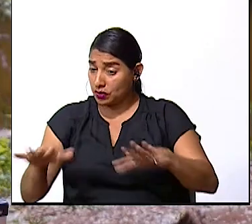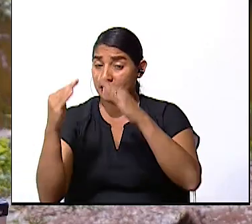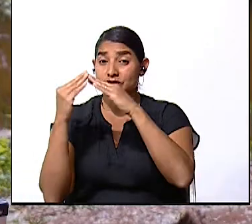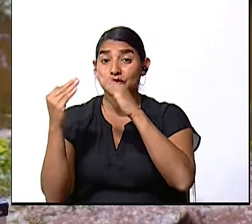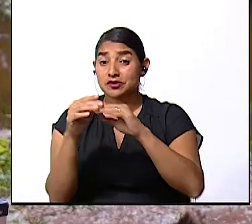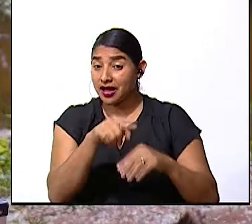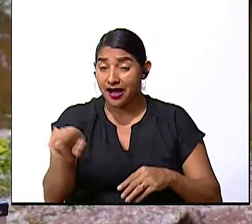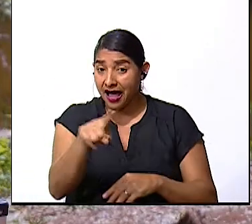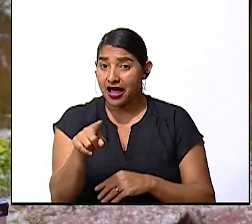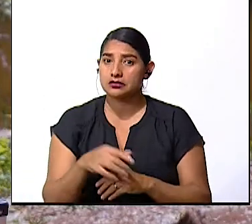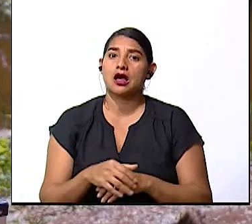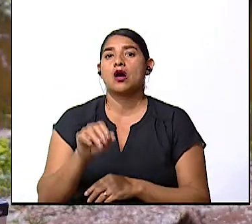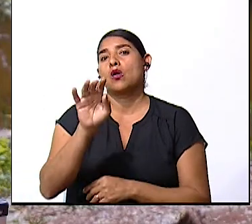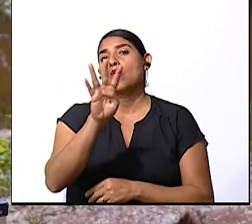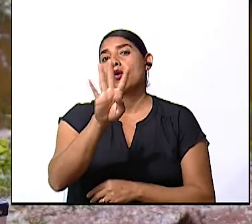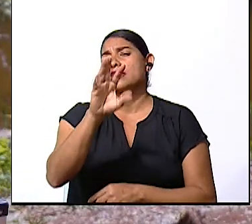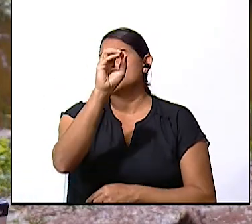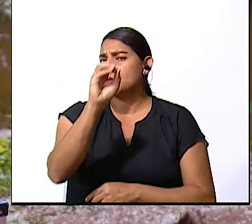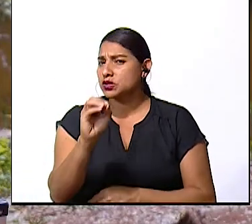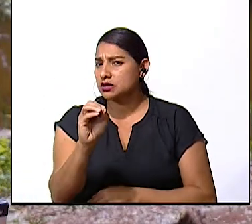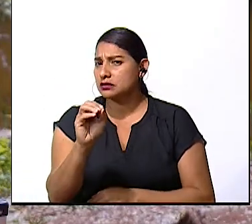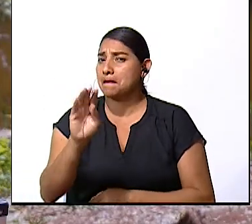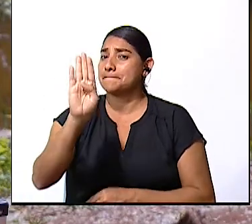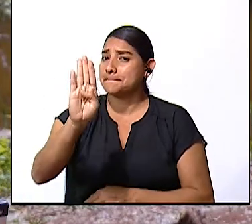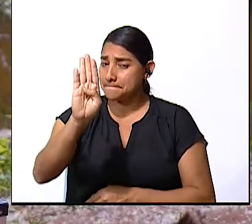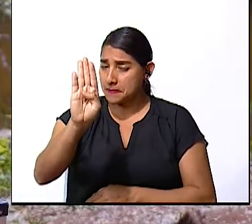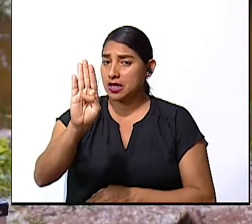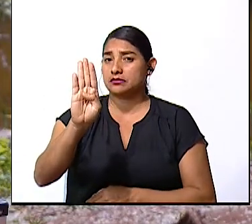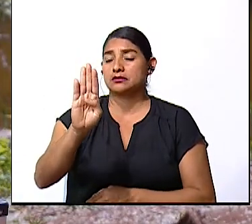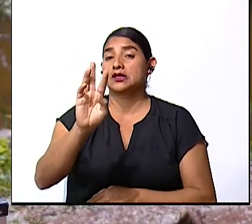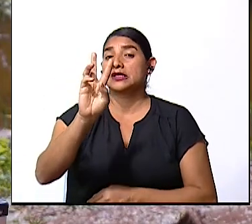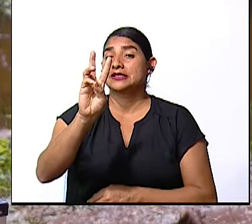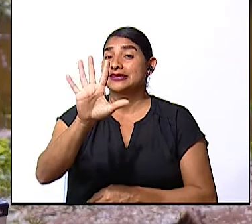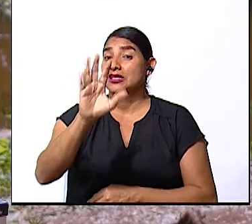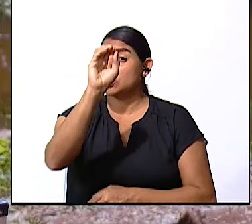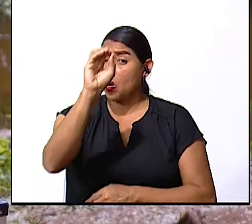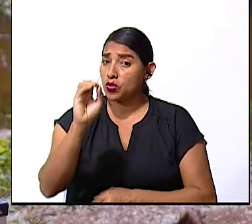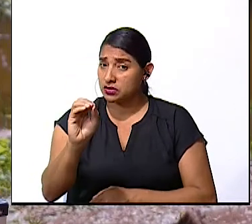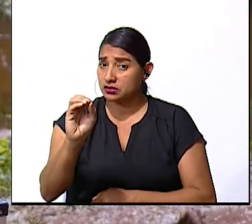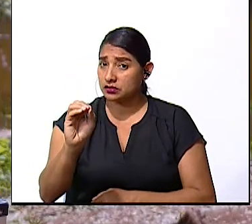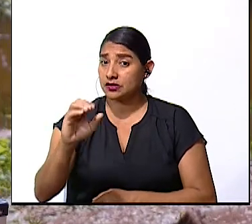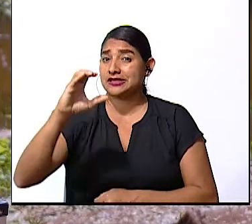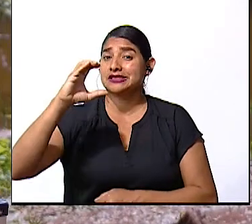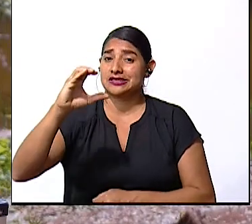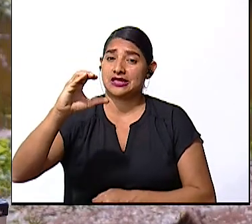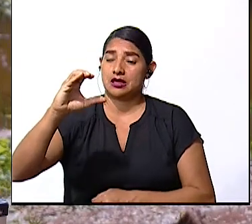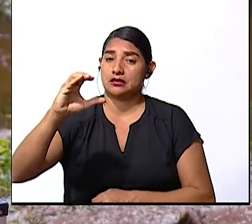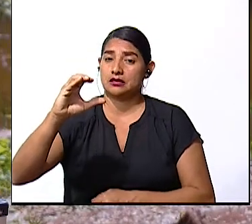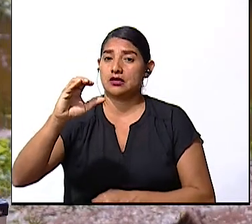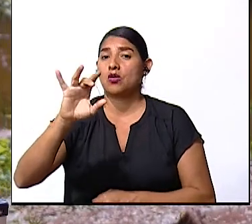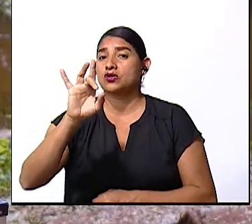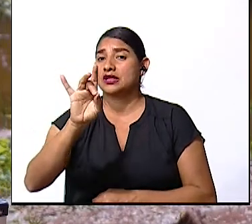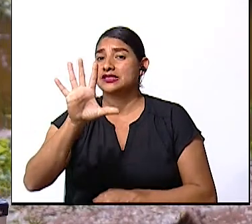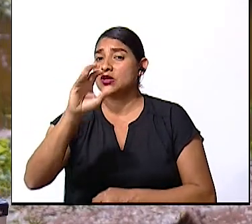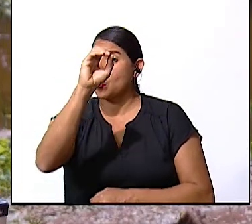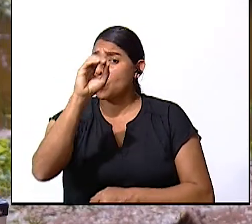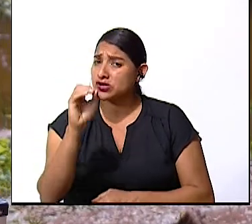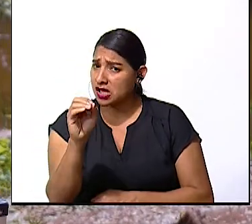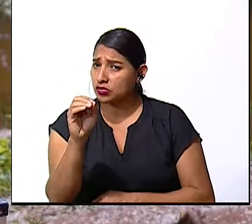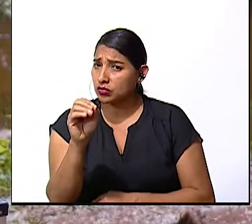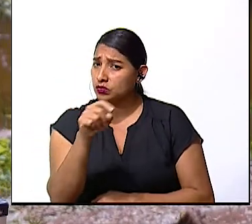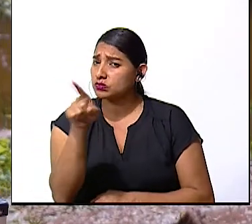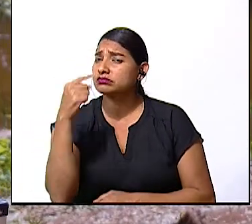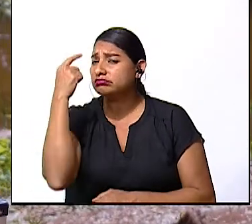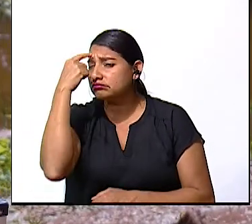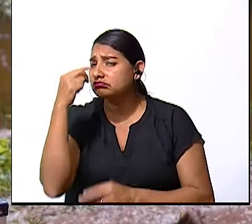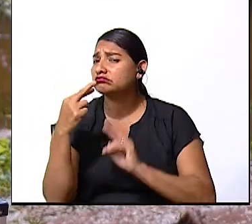A. Al 45%. B. Al 65%. O C. Al